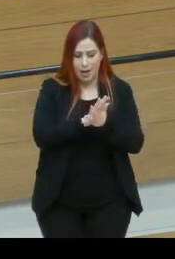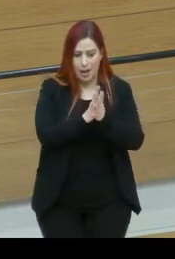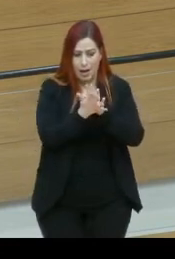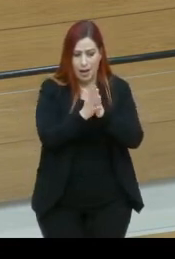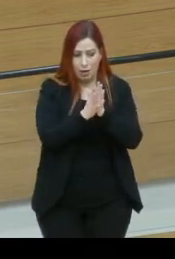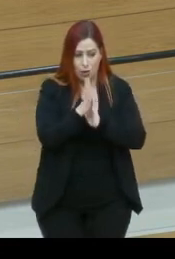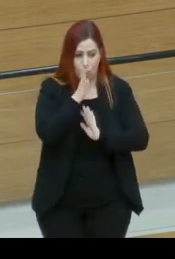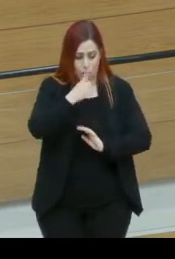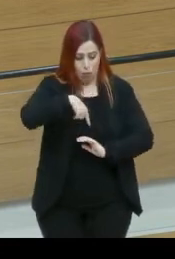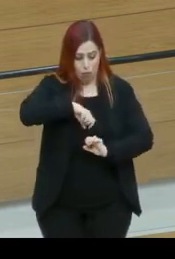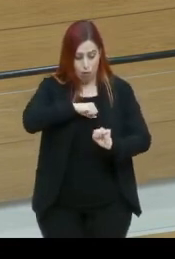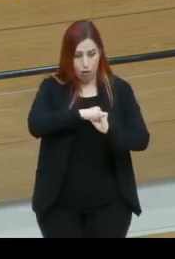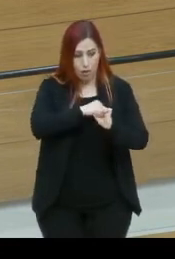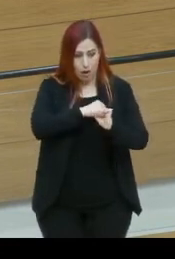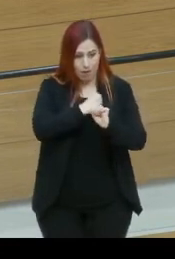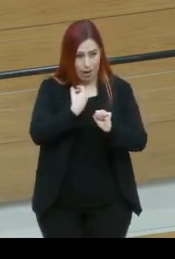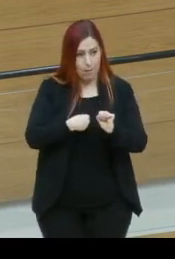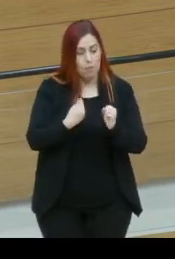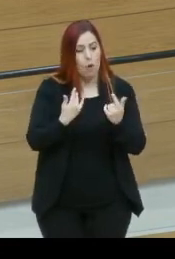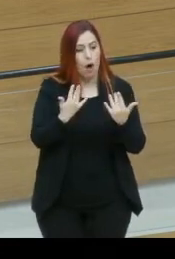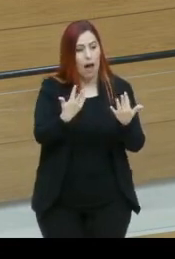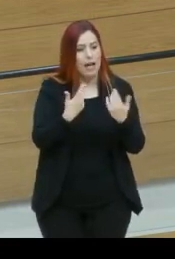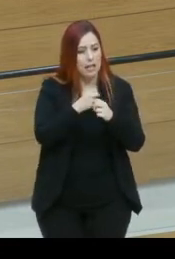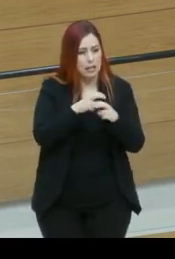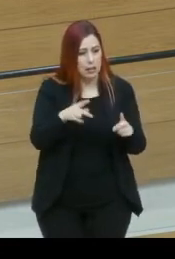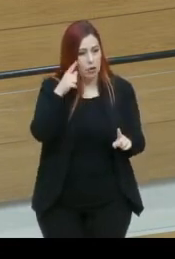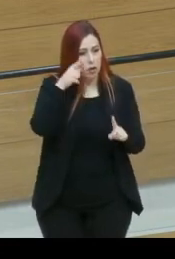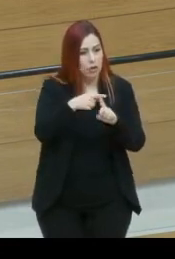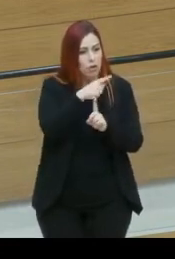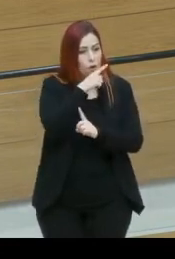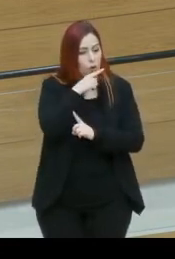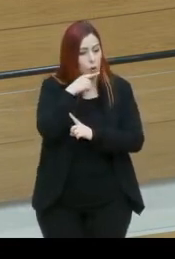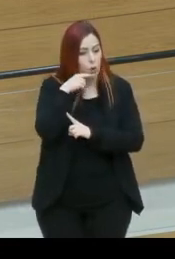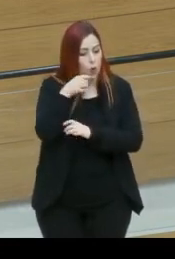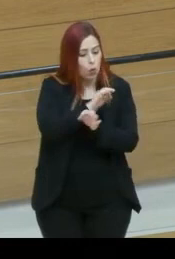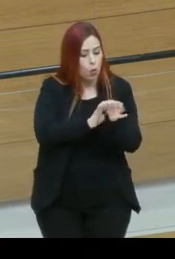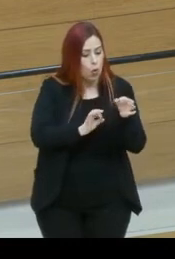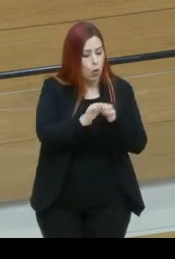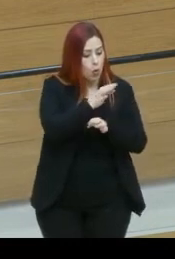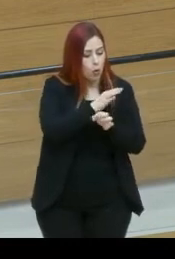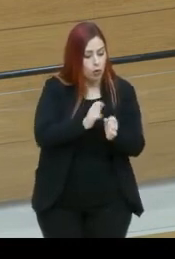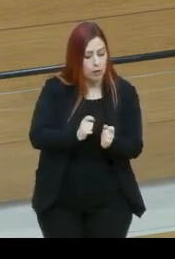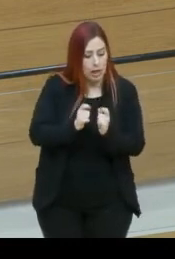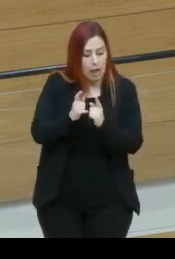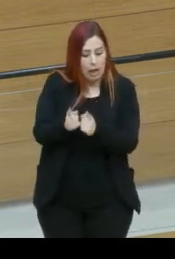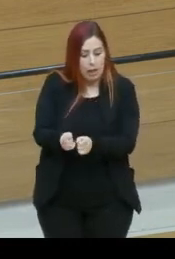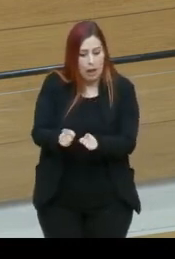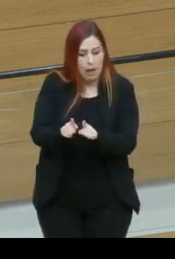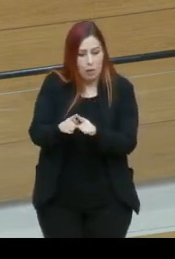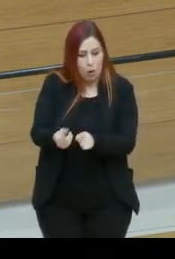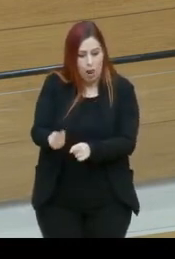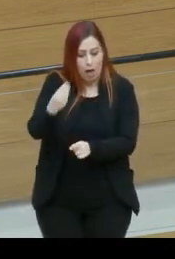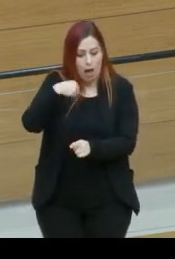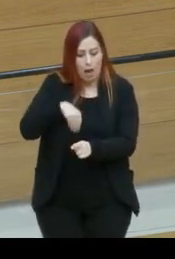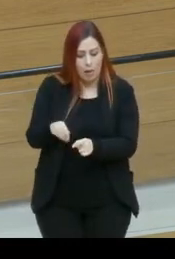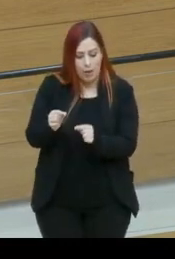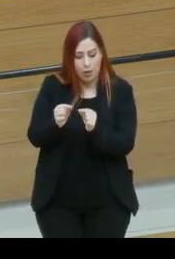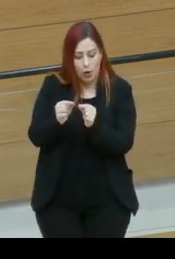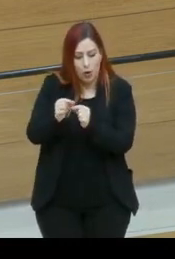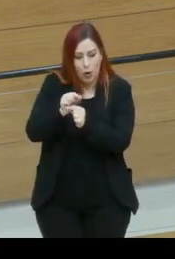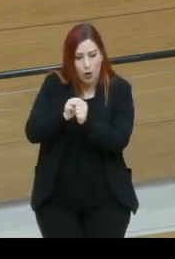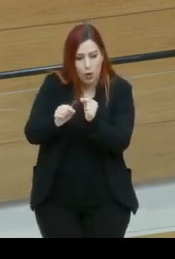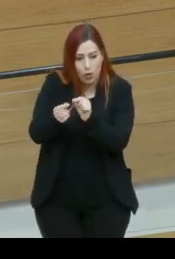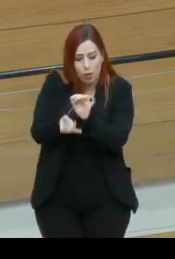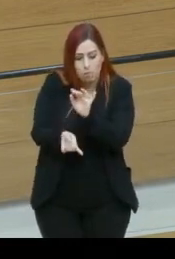con reactores anaerobios, para que esa glucosa alimenten a microorganismos y produzcan un tipo de gas o